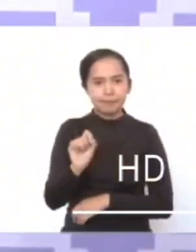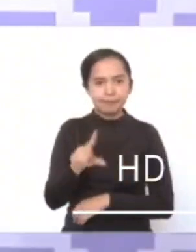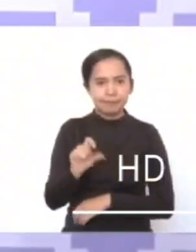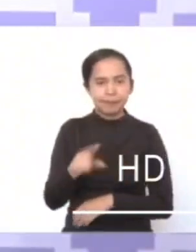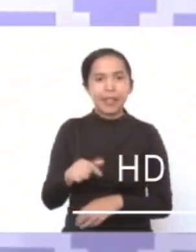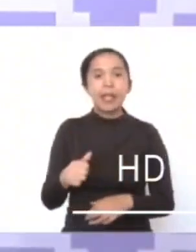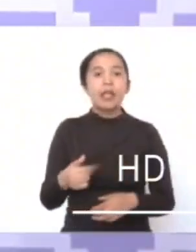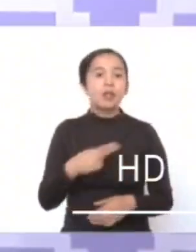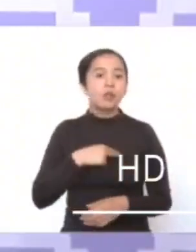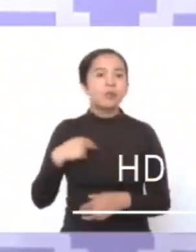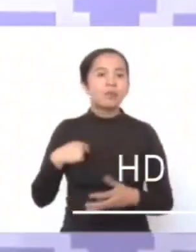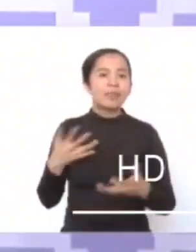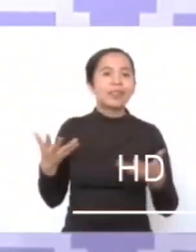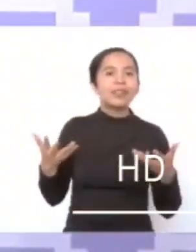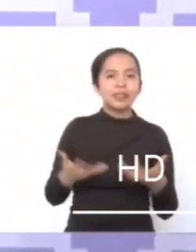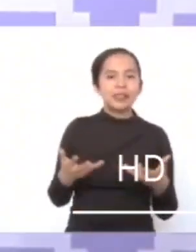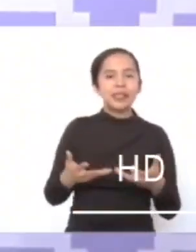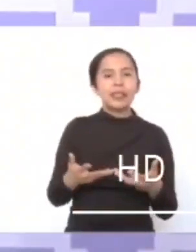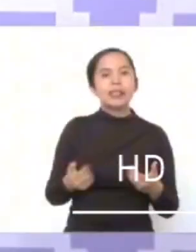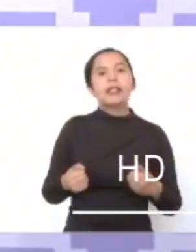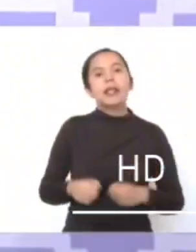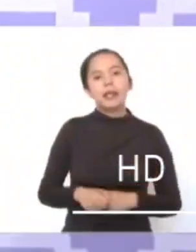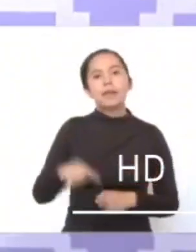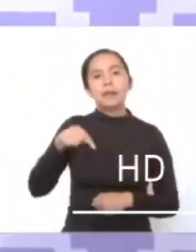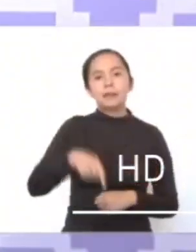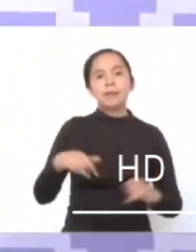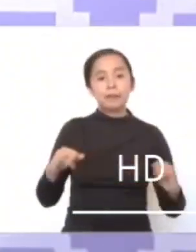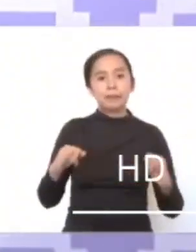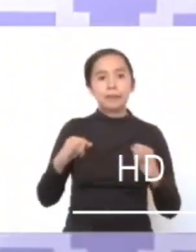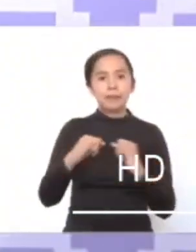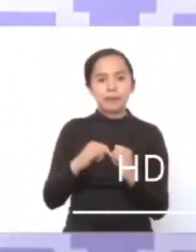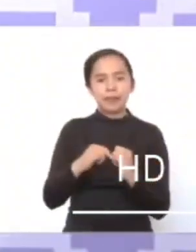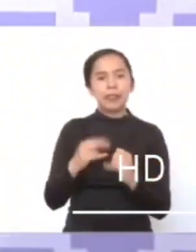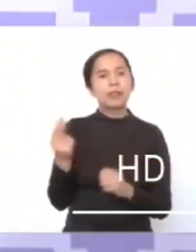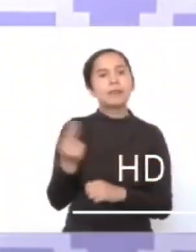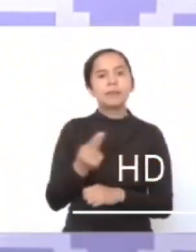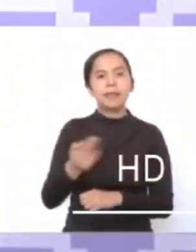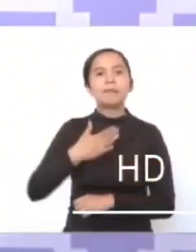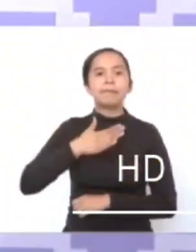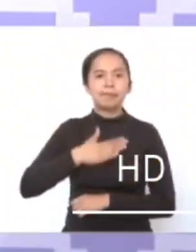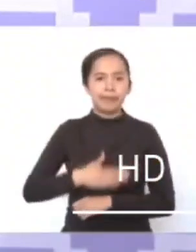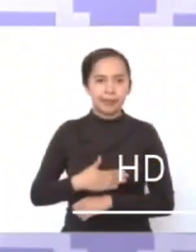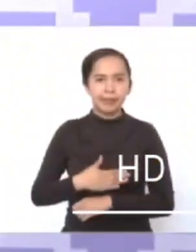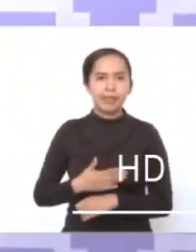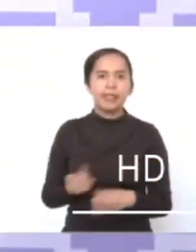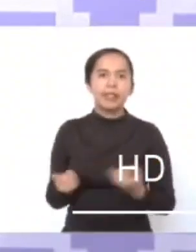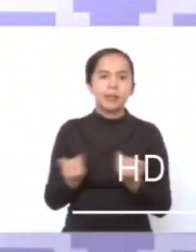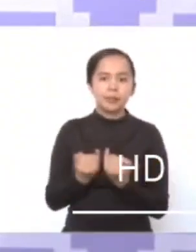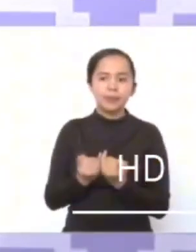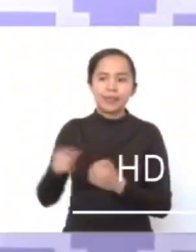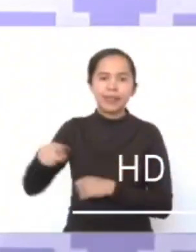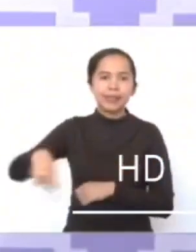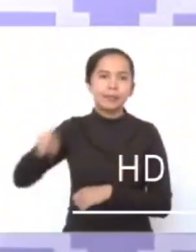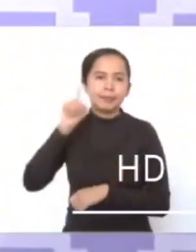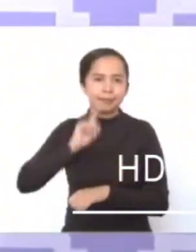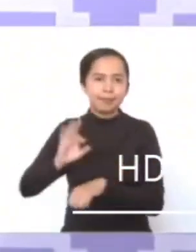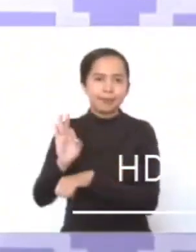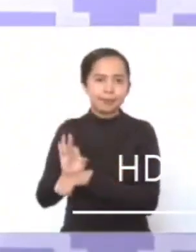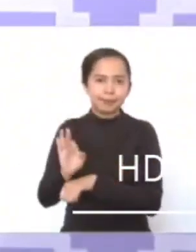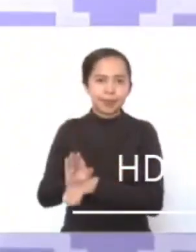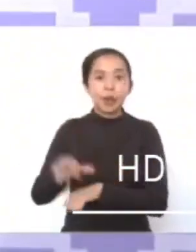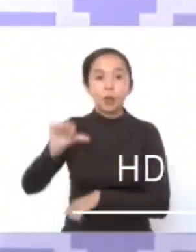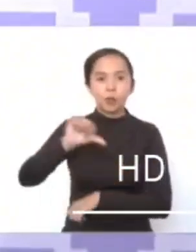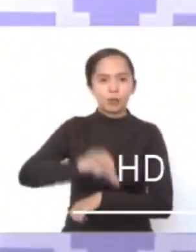mucho para poner a esta institución del lado de la justicia y principalmente del lado de las mujeres.